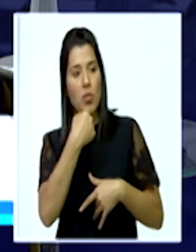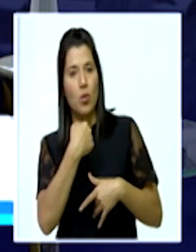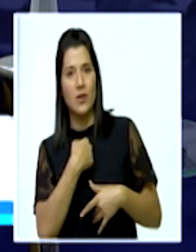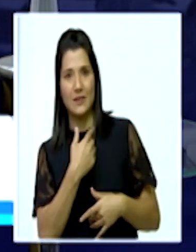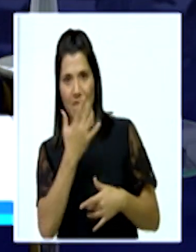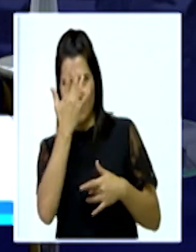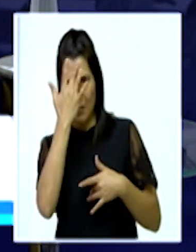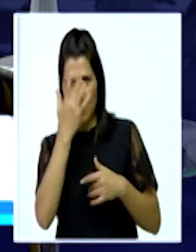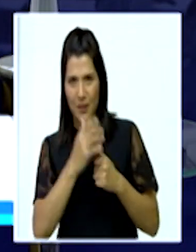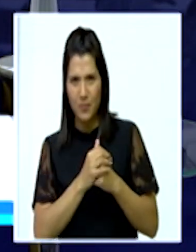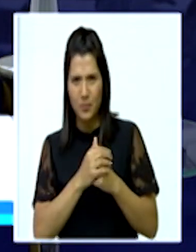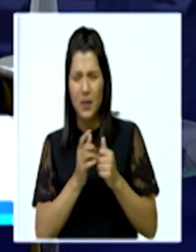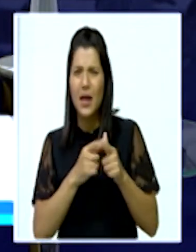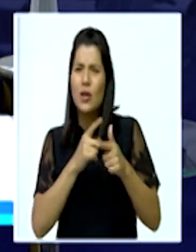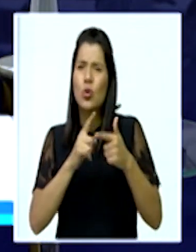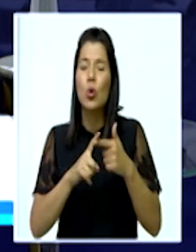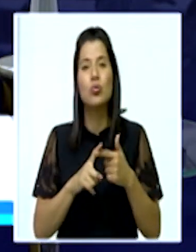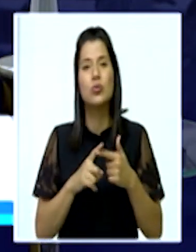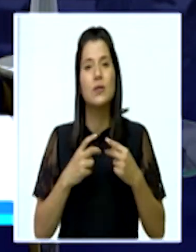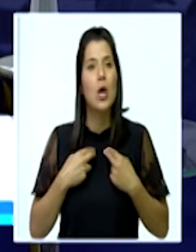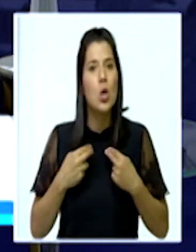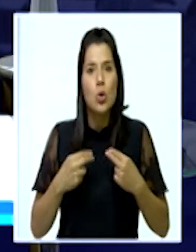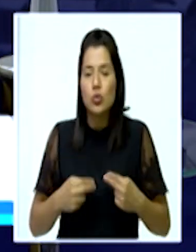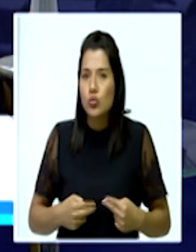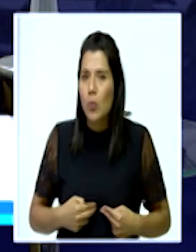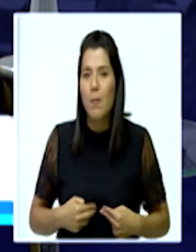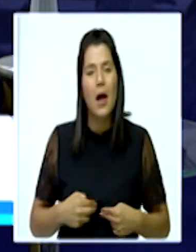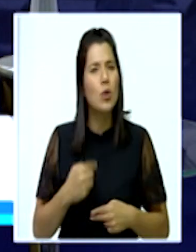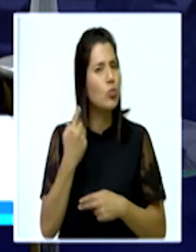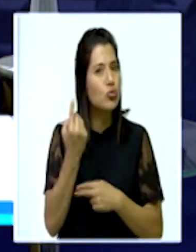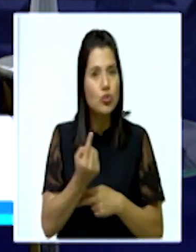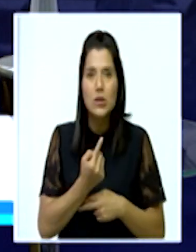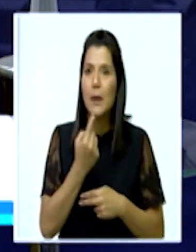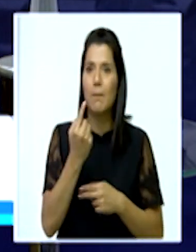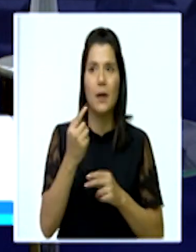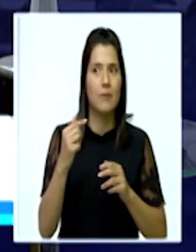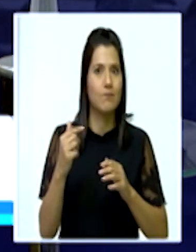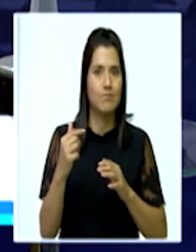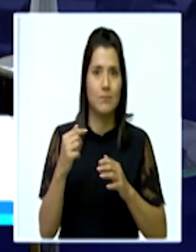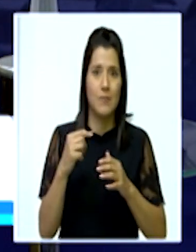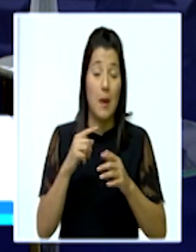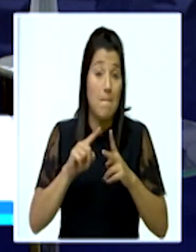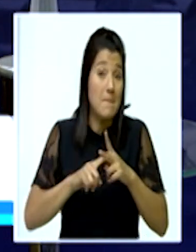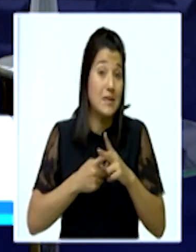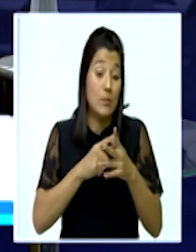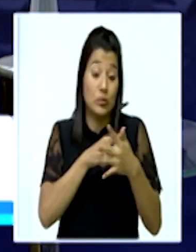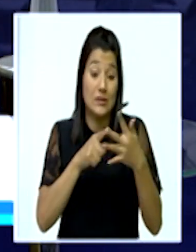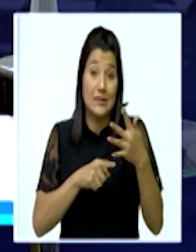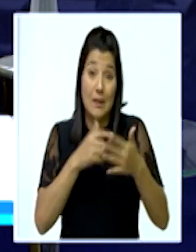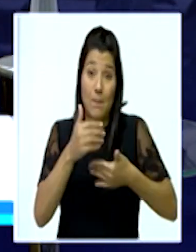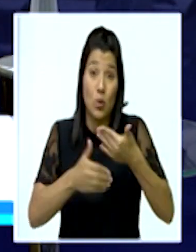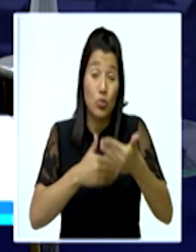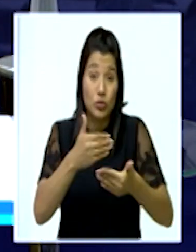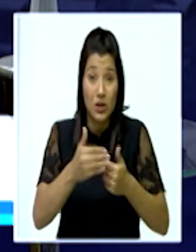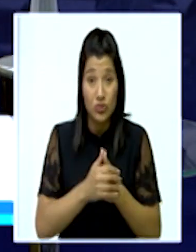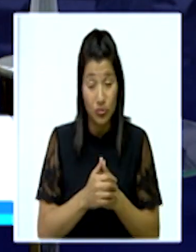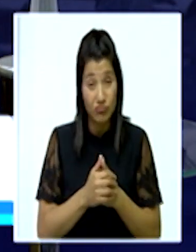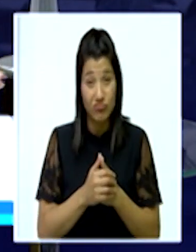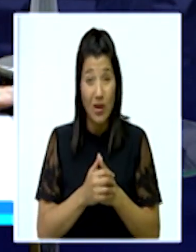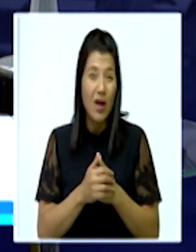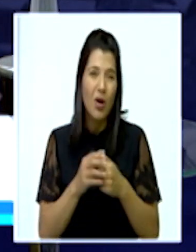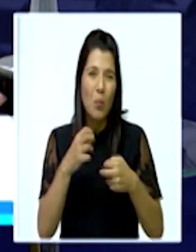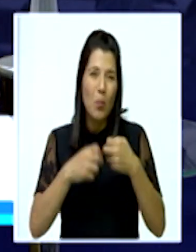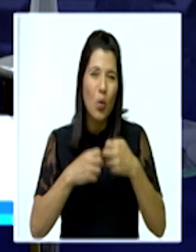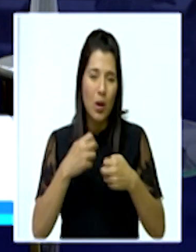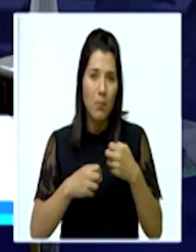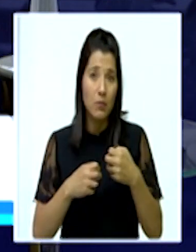Entonces, el ser humano vamos a estar eternamente pasando por esas crisis Bueno, por ahí dice un dicho que las crisis son una oportunidad